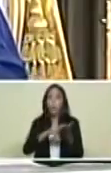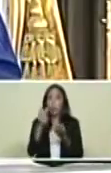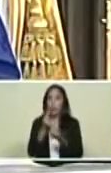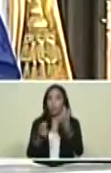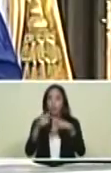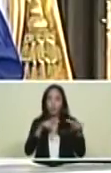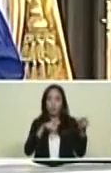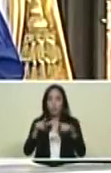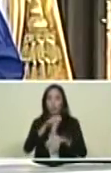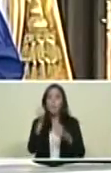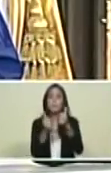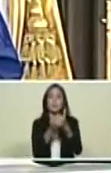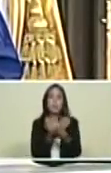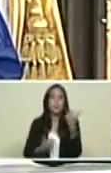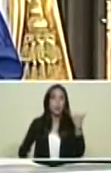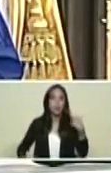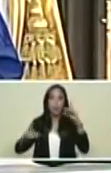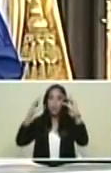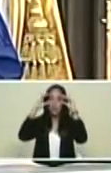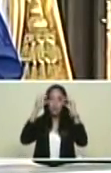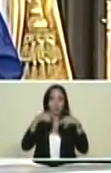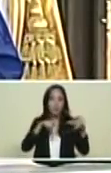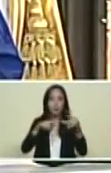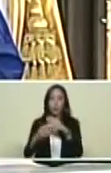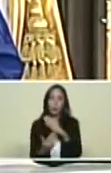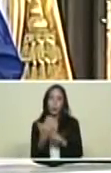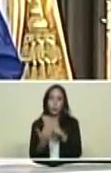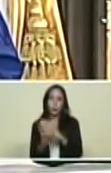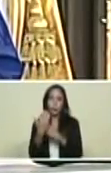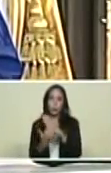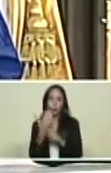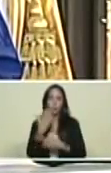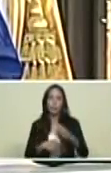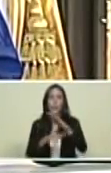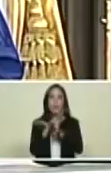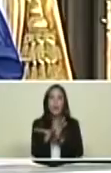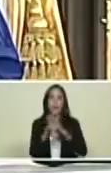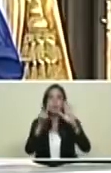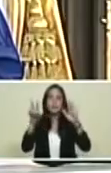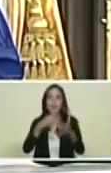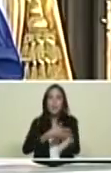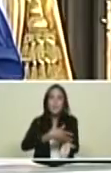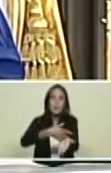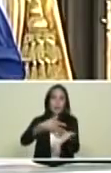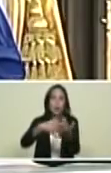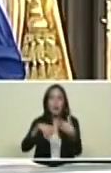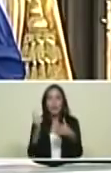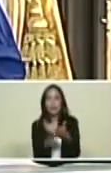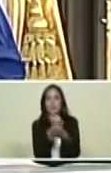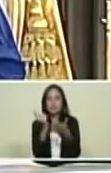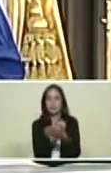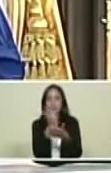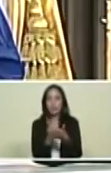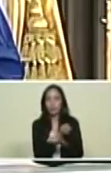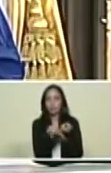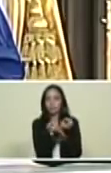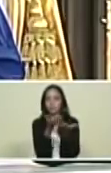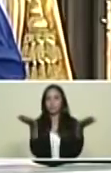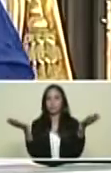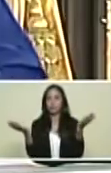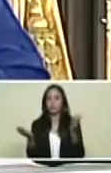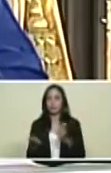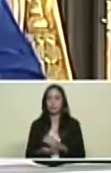la vicepresidenta para terminar de imprimir los 37 millones de libros que deben